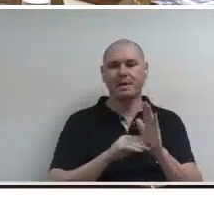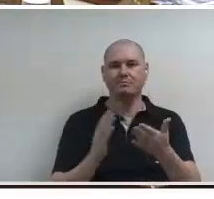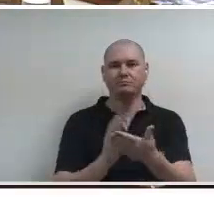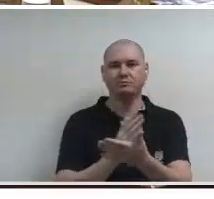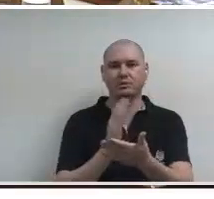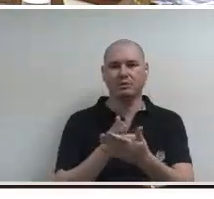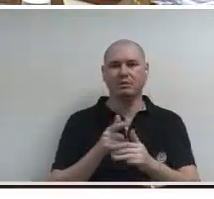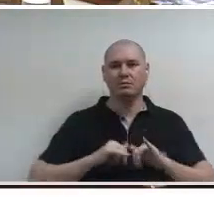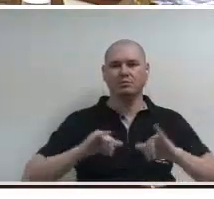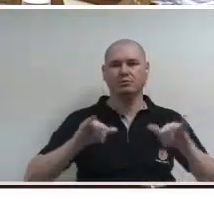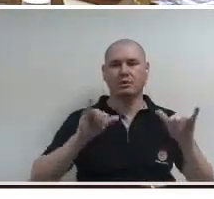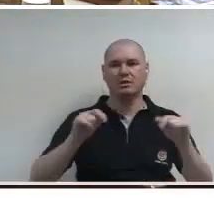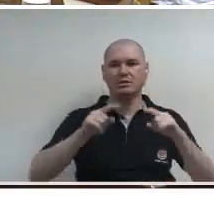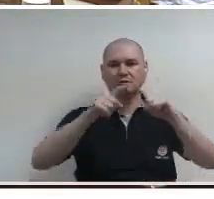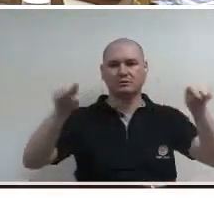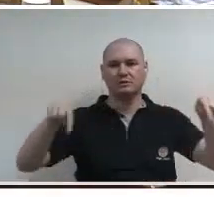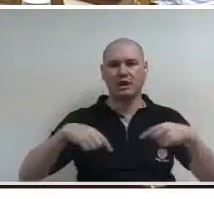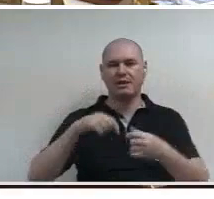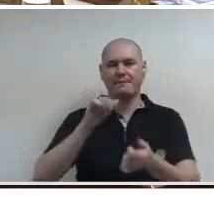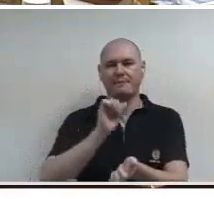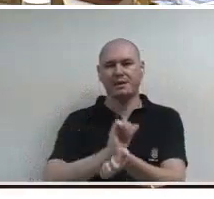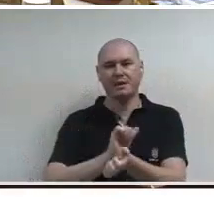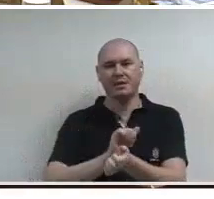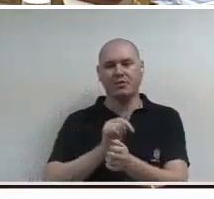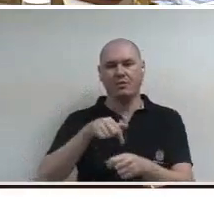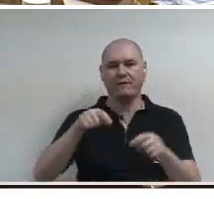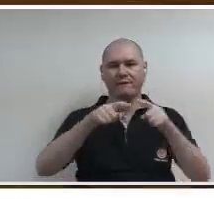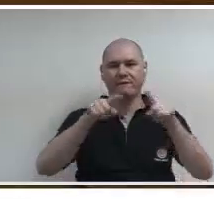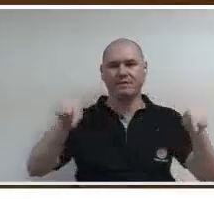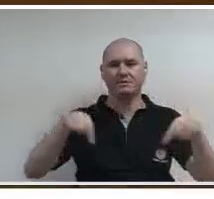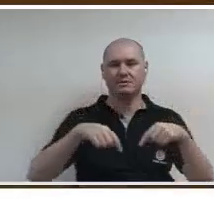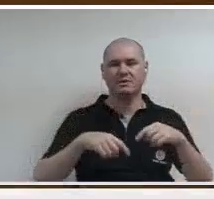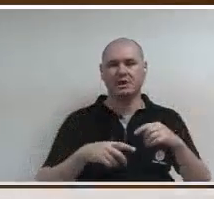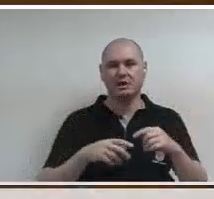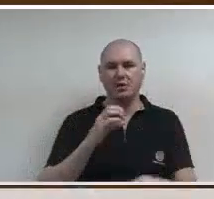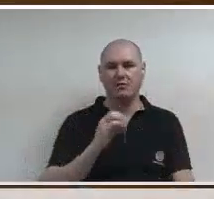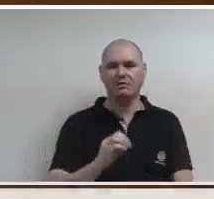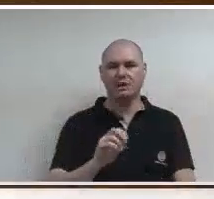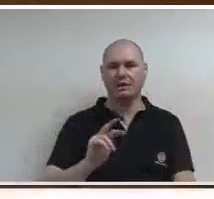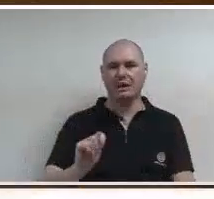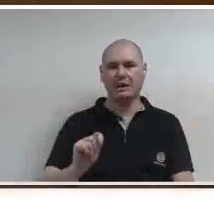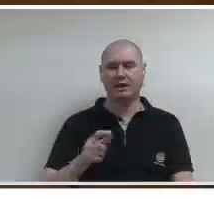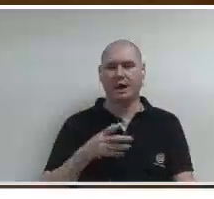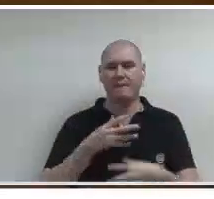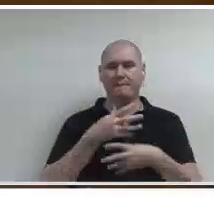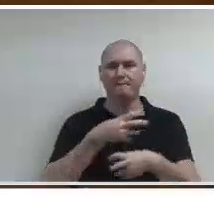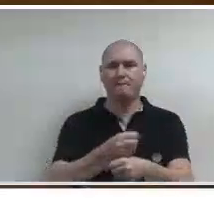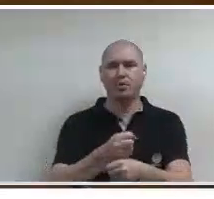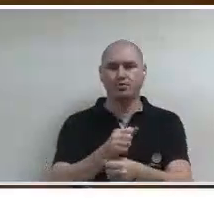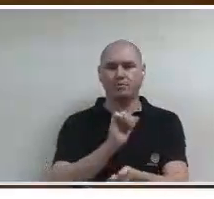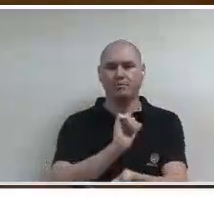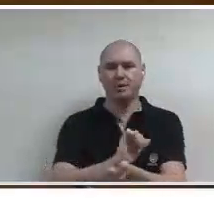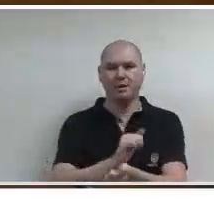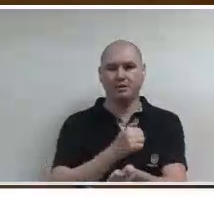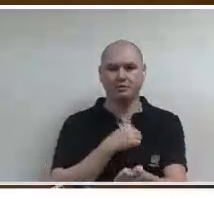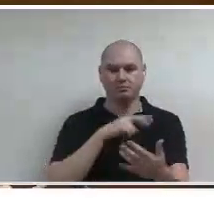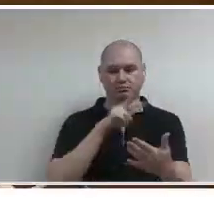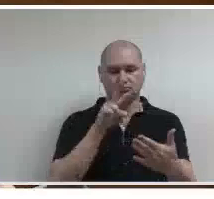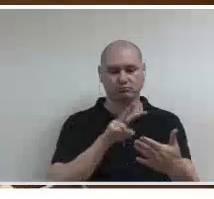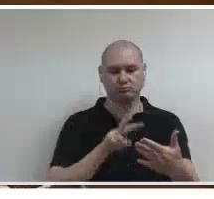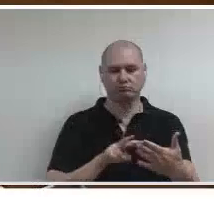Ese ha venido plan de depuración, sala penal, de Ollilla Puebla, oficina, apoyo técnico.